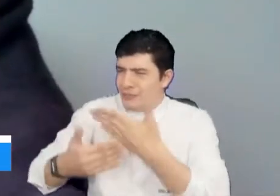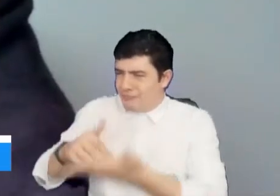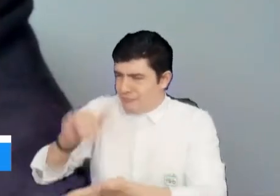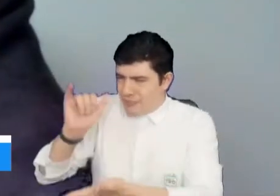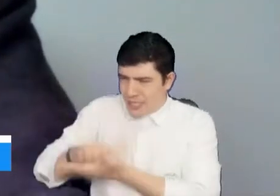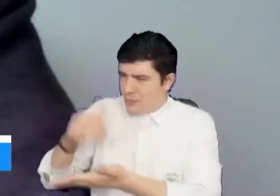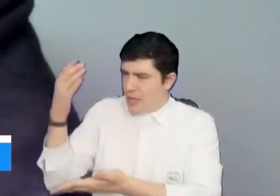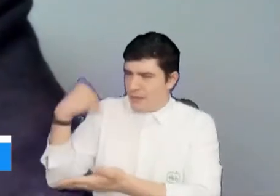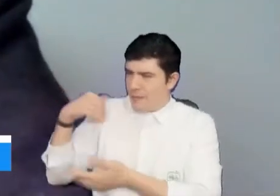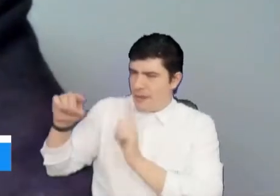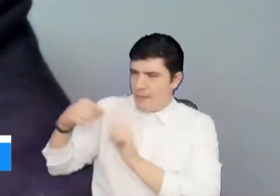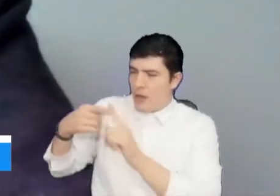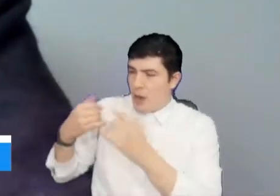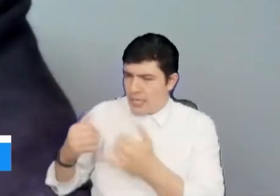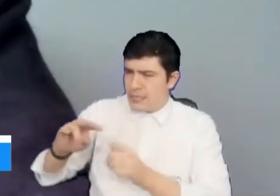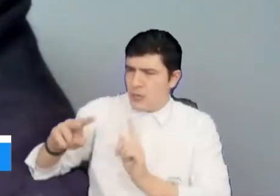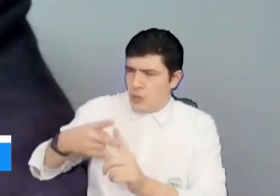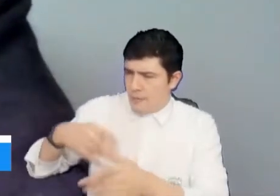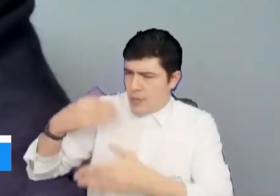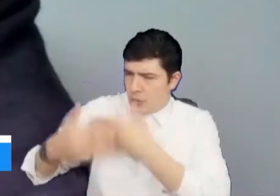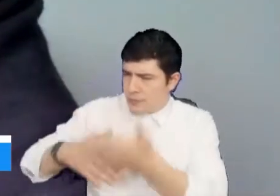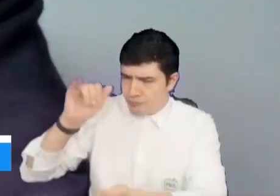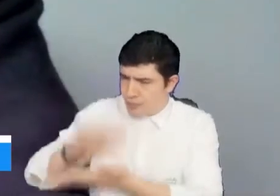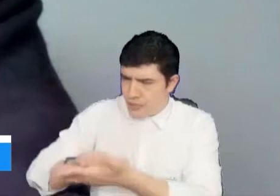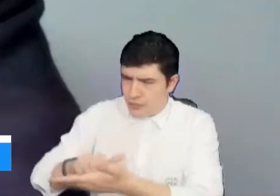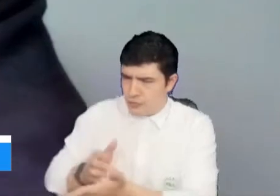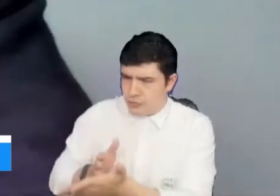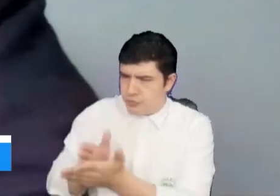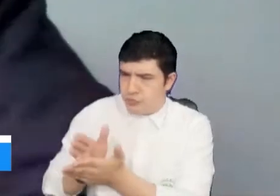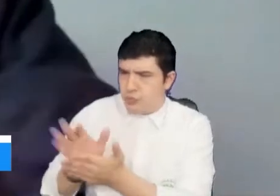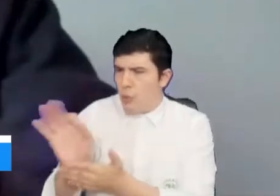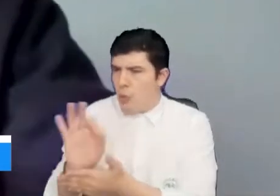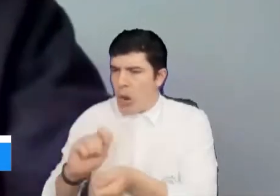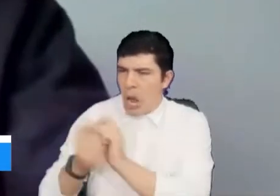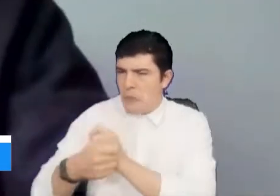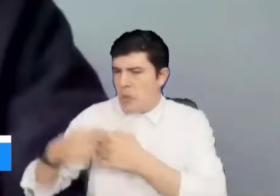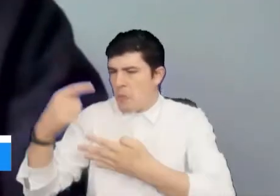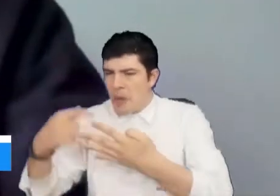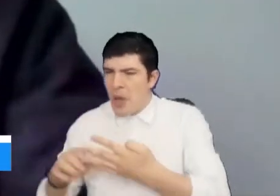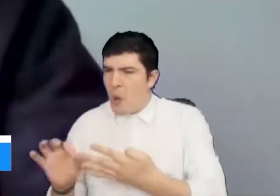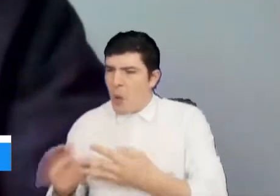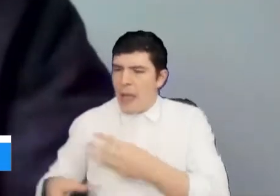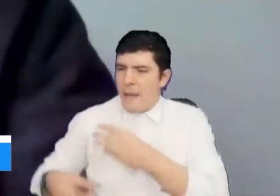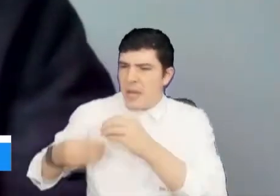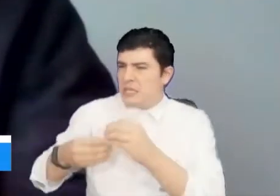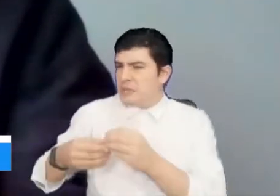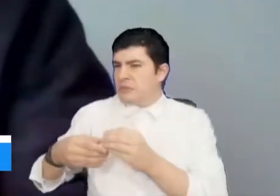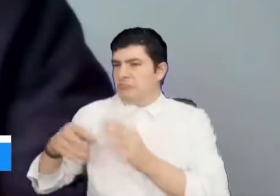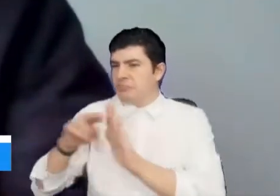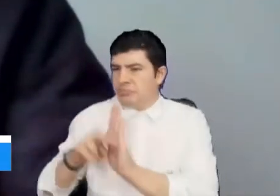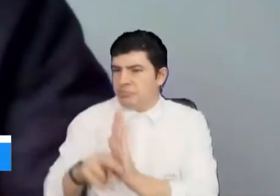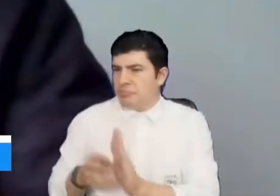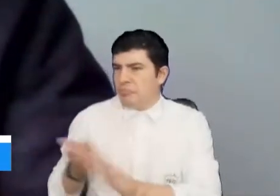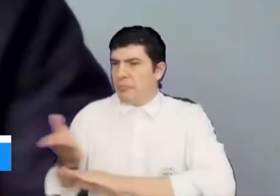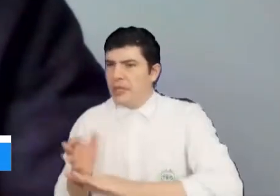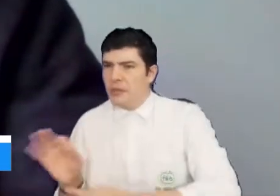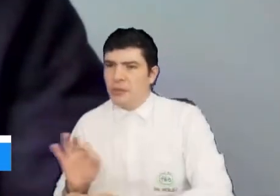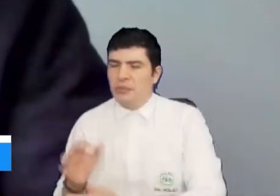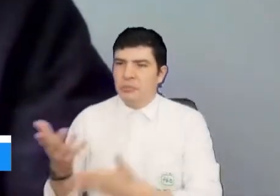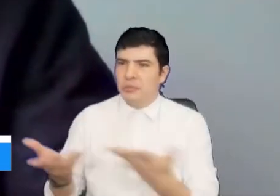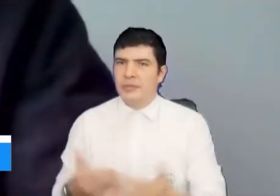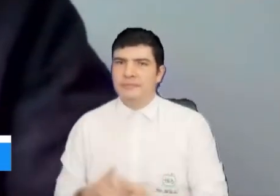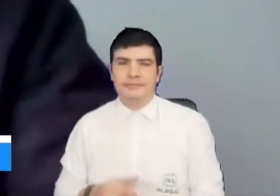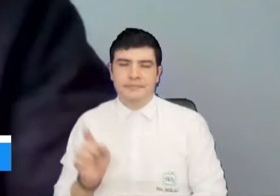de DaviPlata. Para el caso de los Santanderes, llegamos en norte de Santander a 48 mil hogares y en